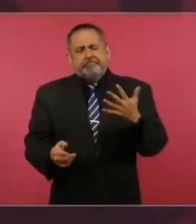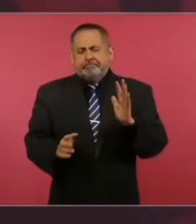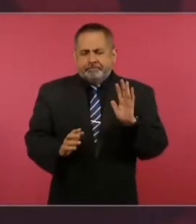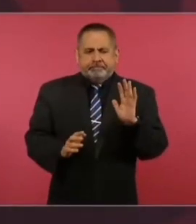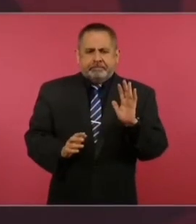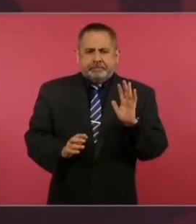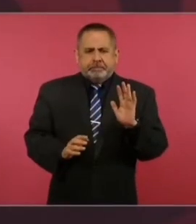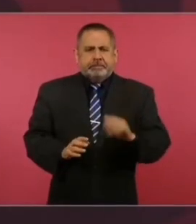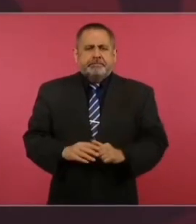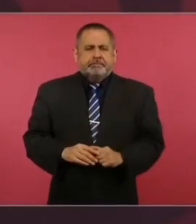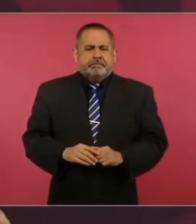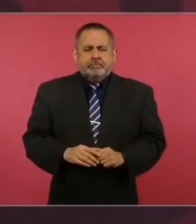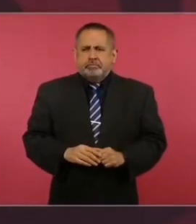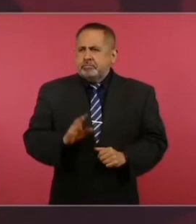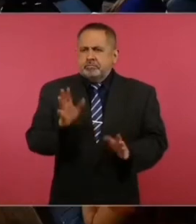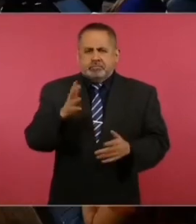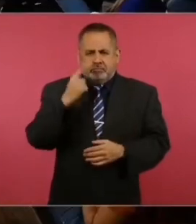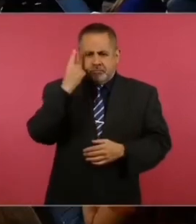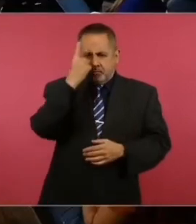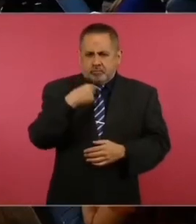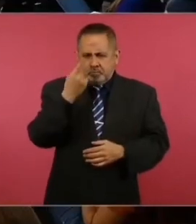Yo creo que como una hora,